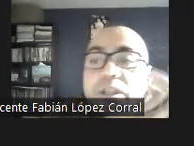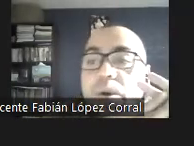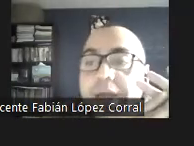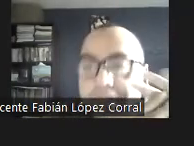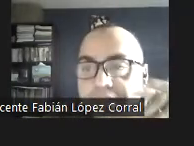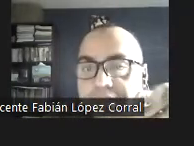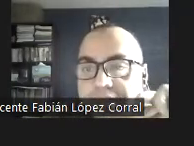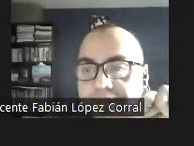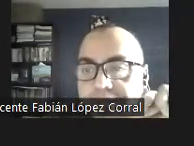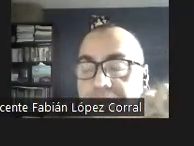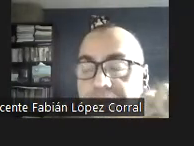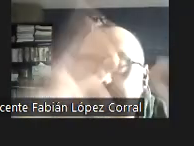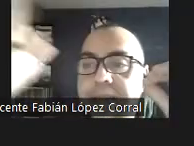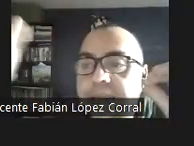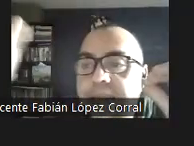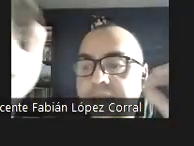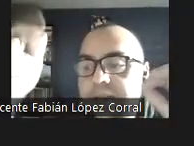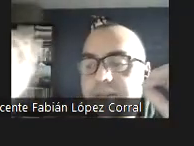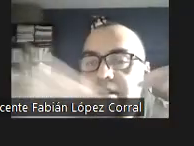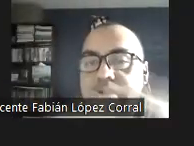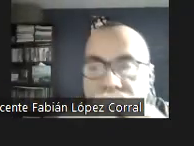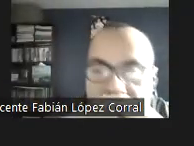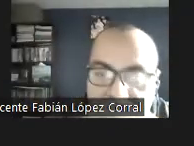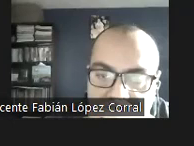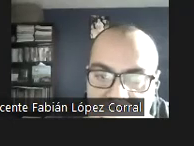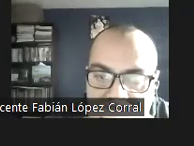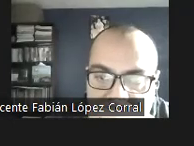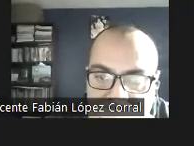sucedió antes se acuerdan de pangea